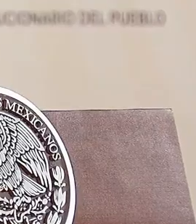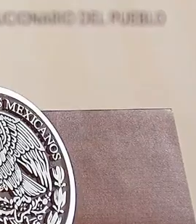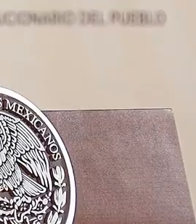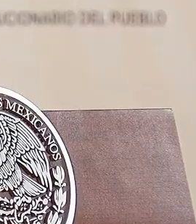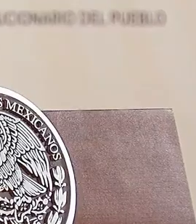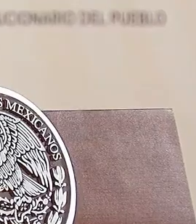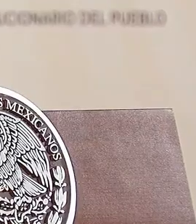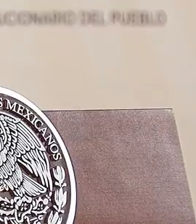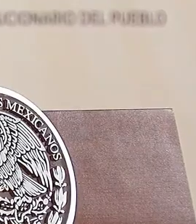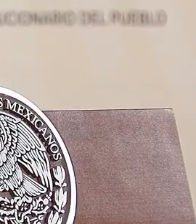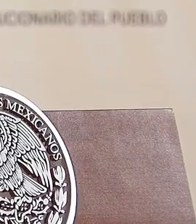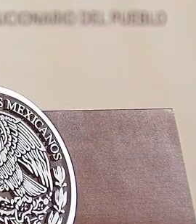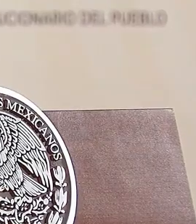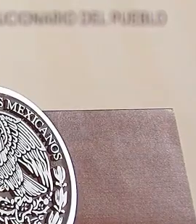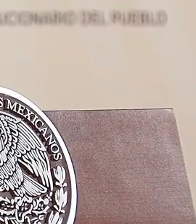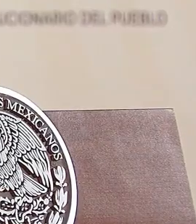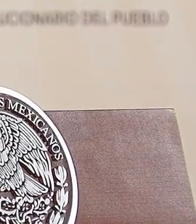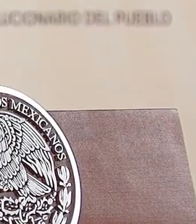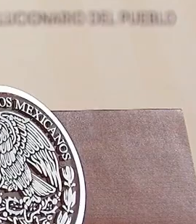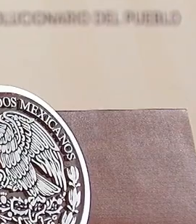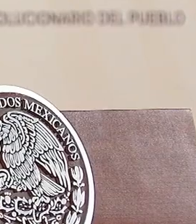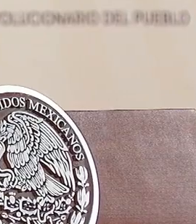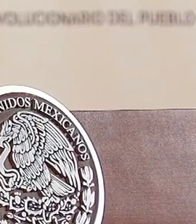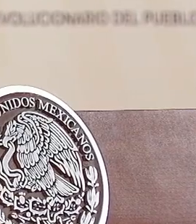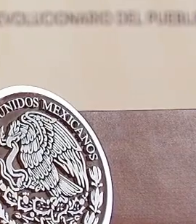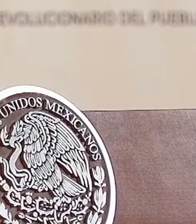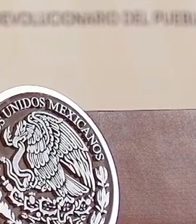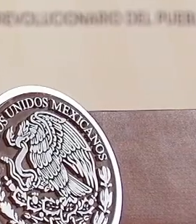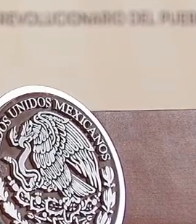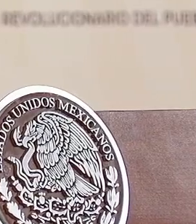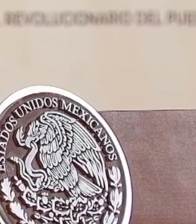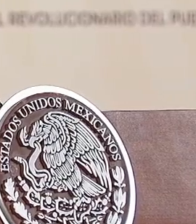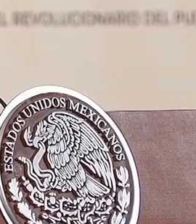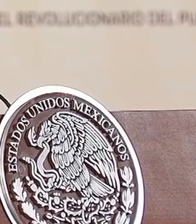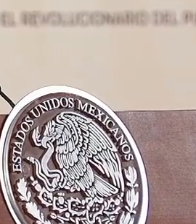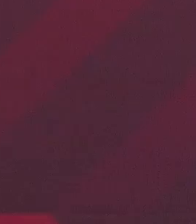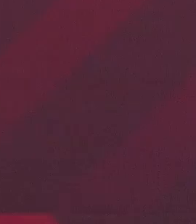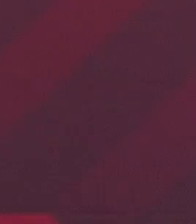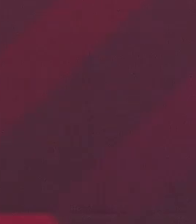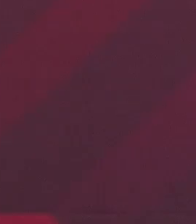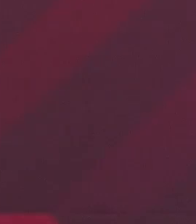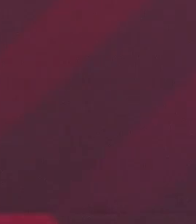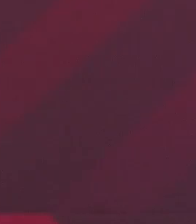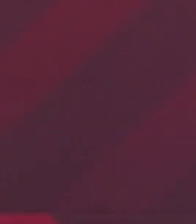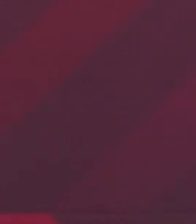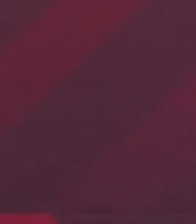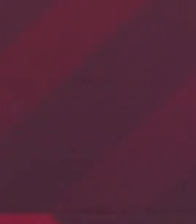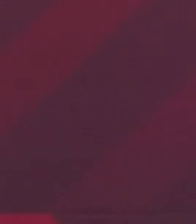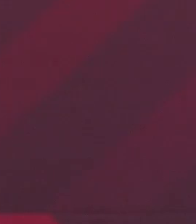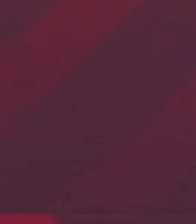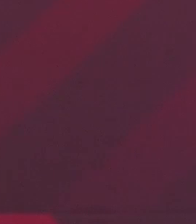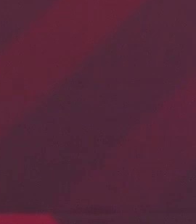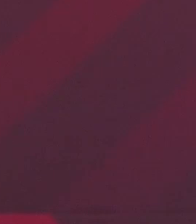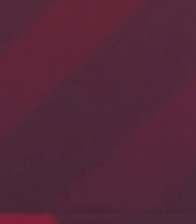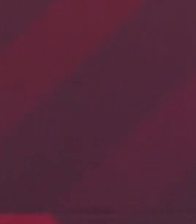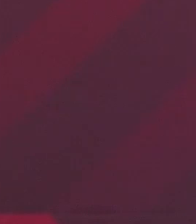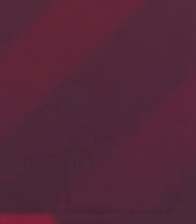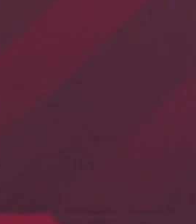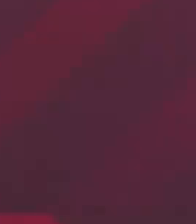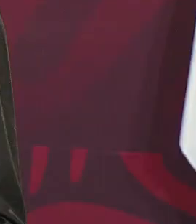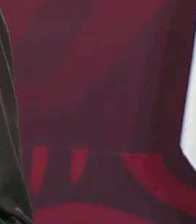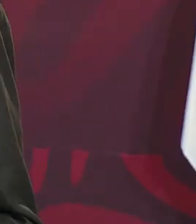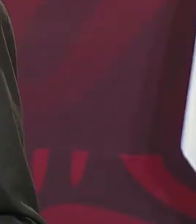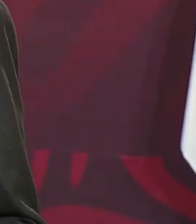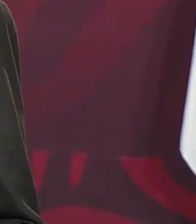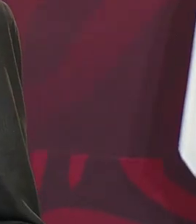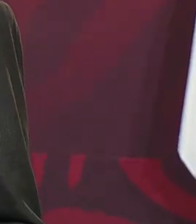otros municipios. Sin embargo, los daños mayores están en